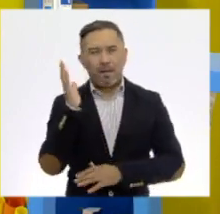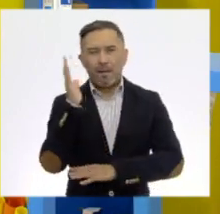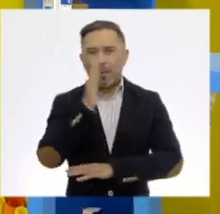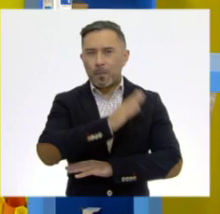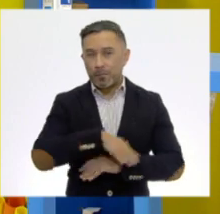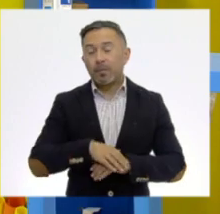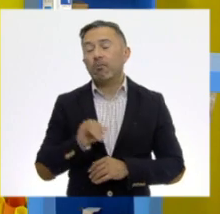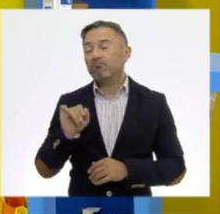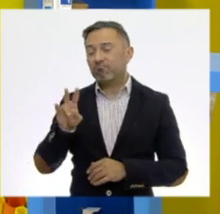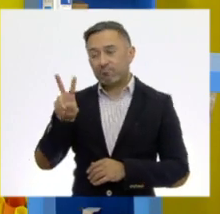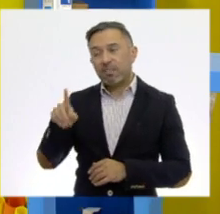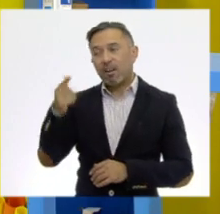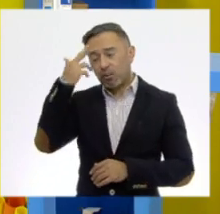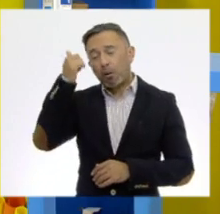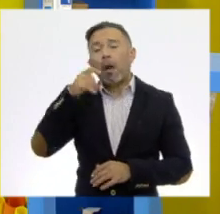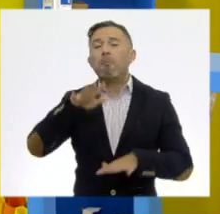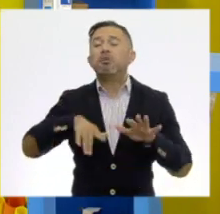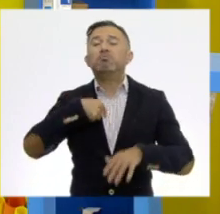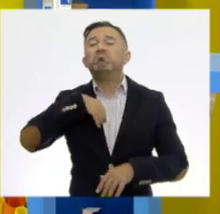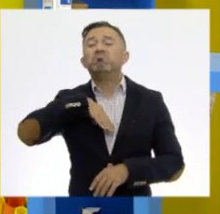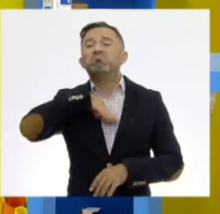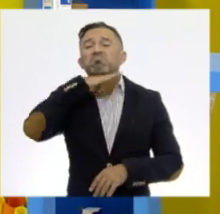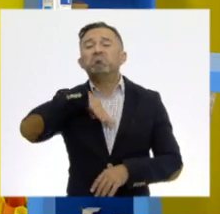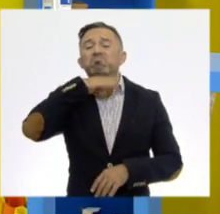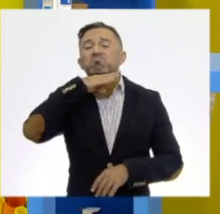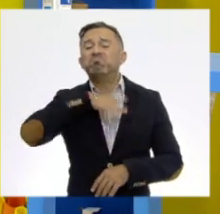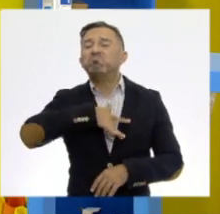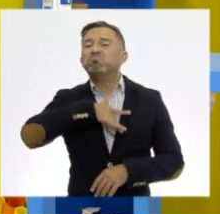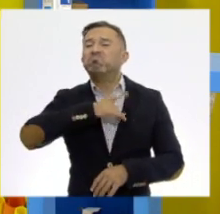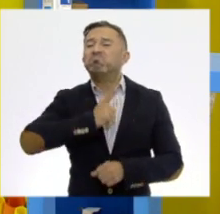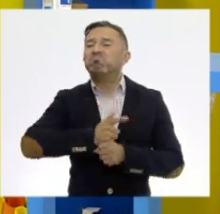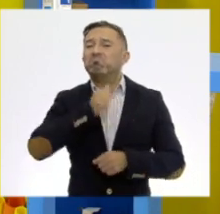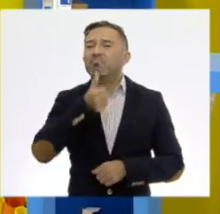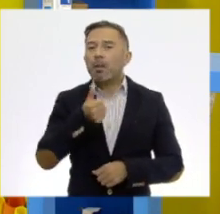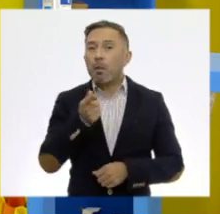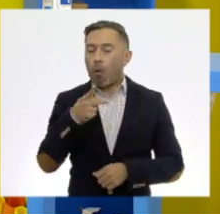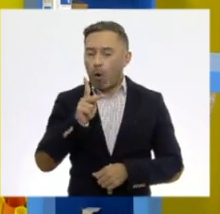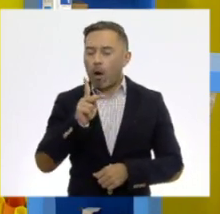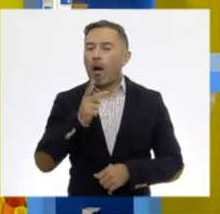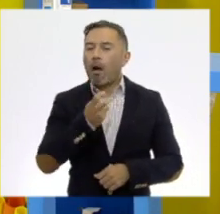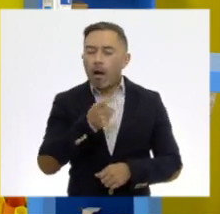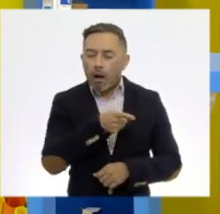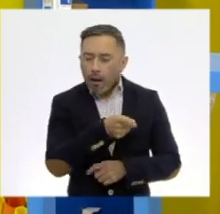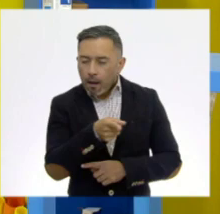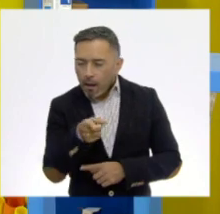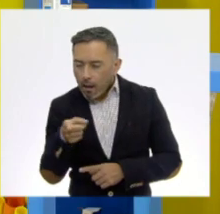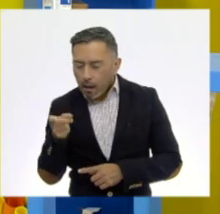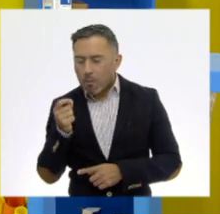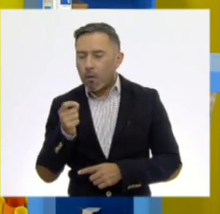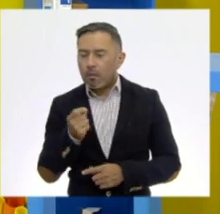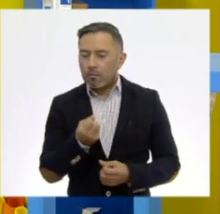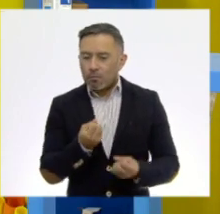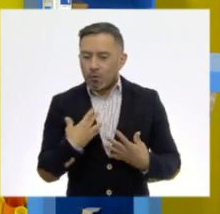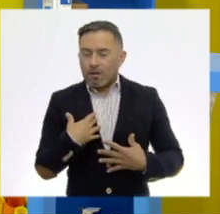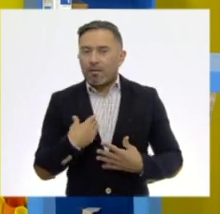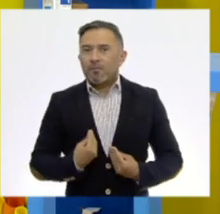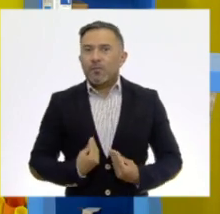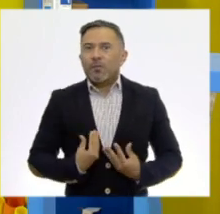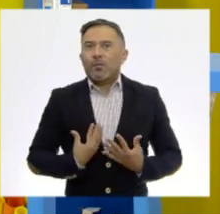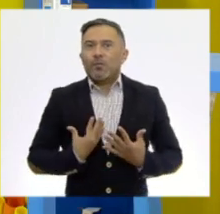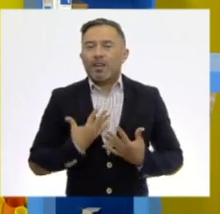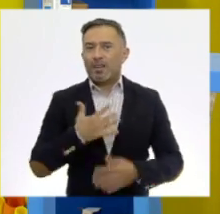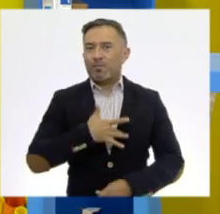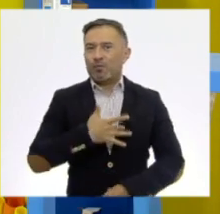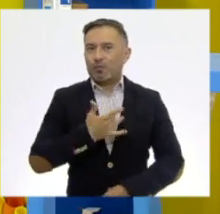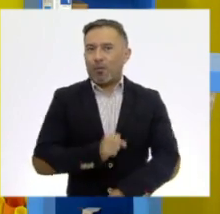ello, pero cada una de esas situaciones van a generarnos emociones y es probable que estas sean